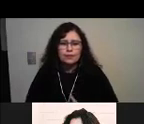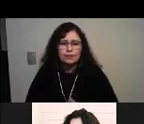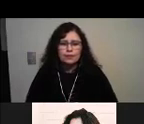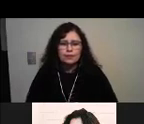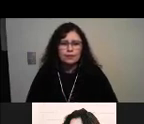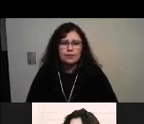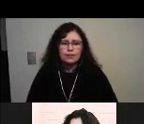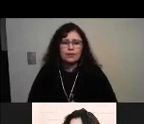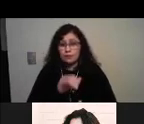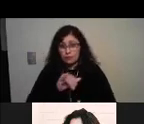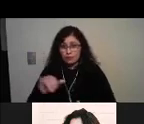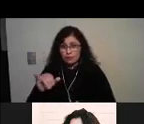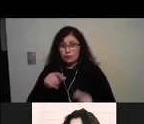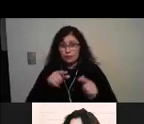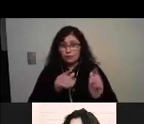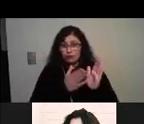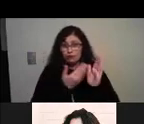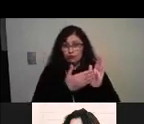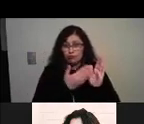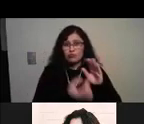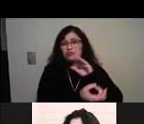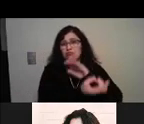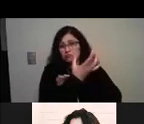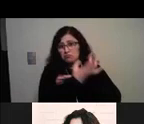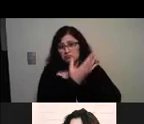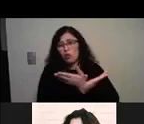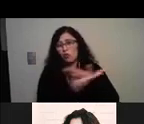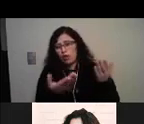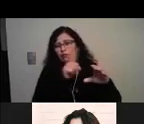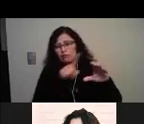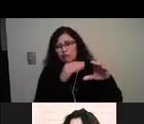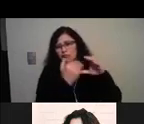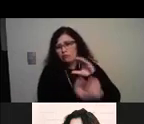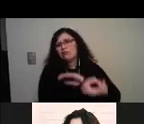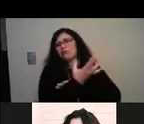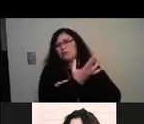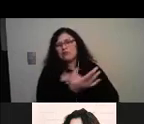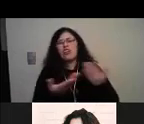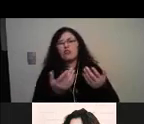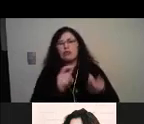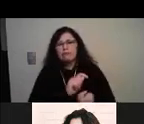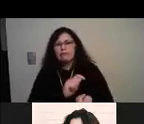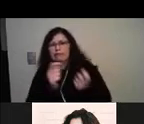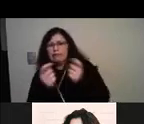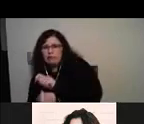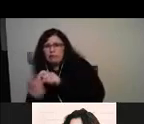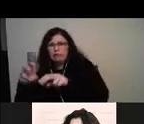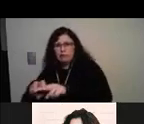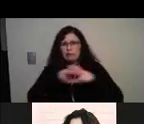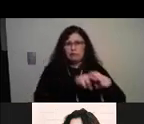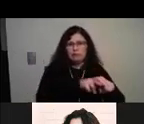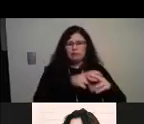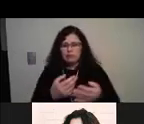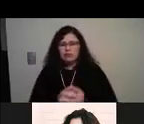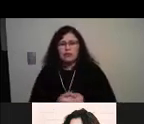Posteriormente, estos documentos se los voy a compartir para que los tengan, ya que es lo que significa transferir a una persona. Ya, tal como les